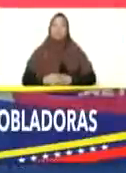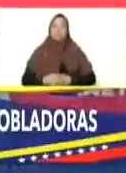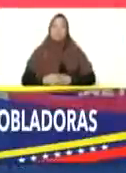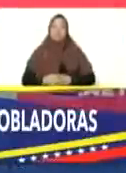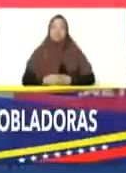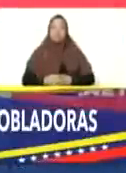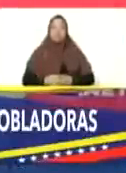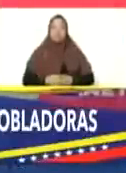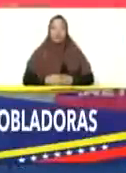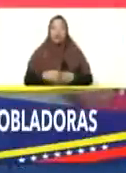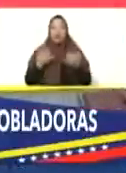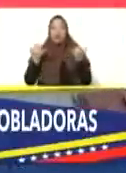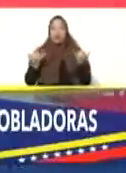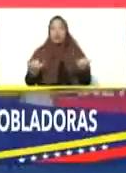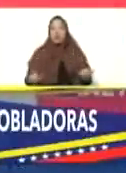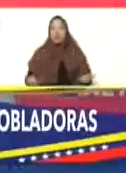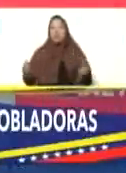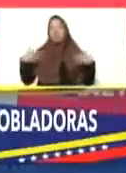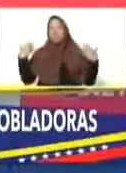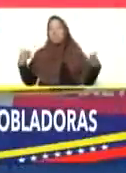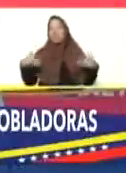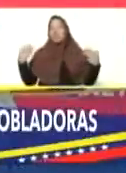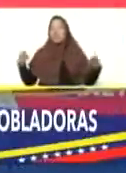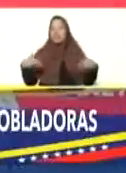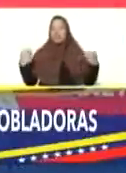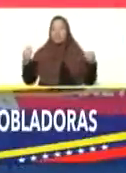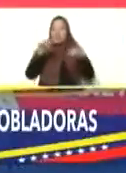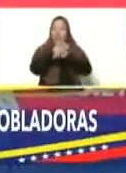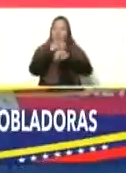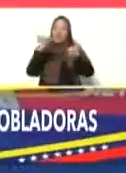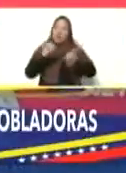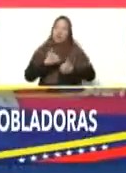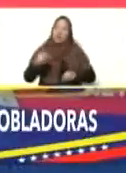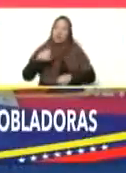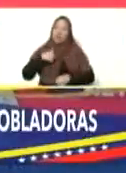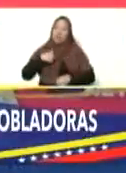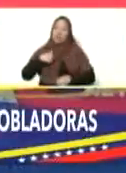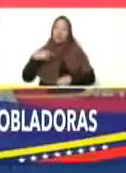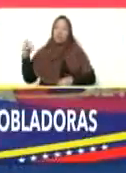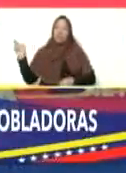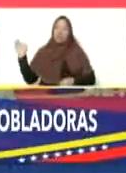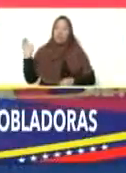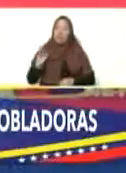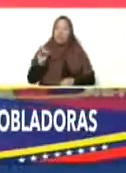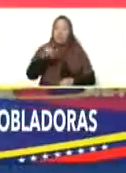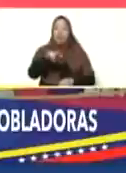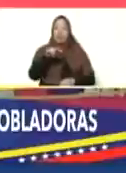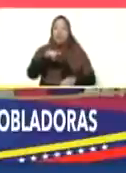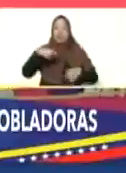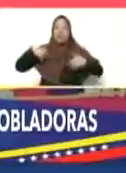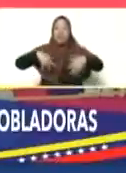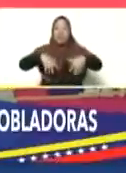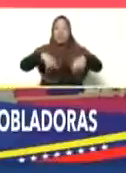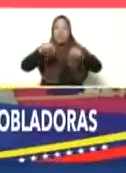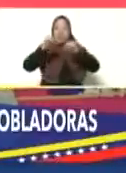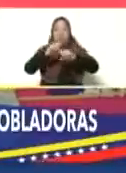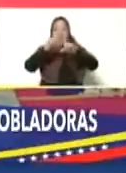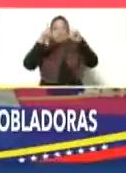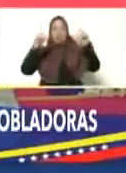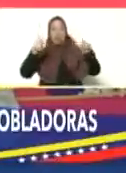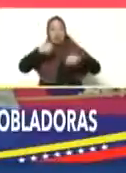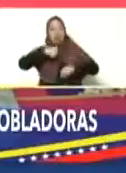bueno contento de que estén aquí estuve viendo temprano la marcha